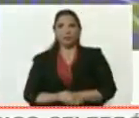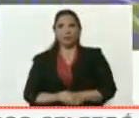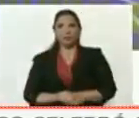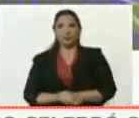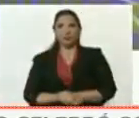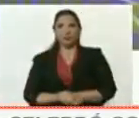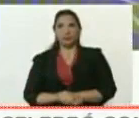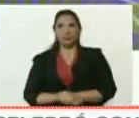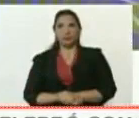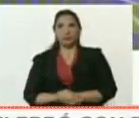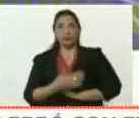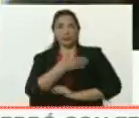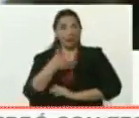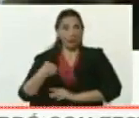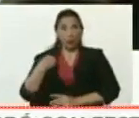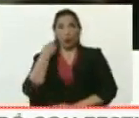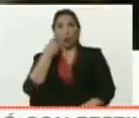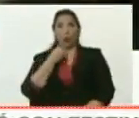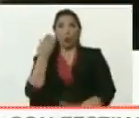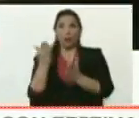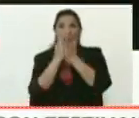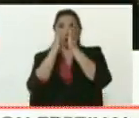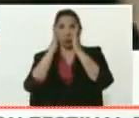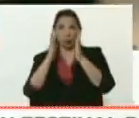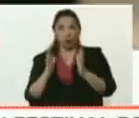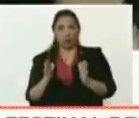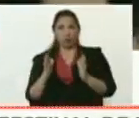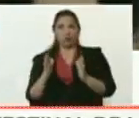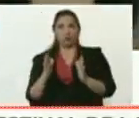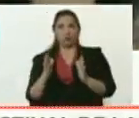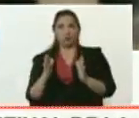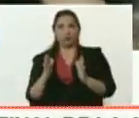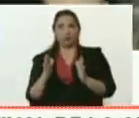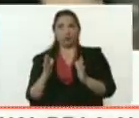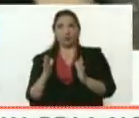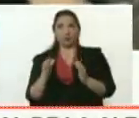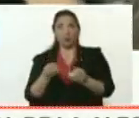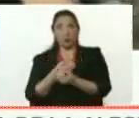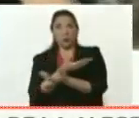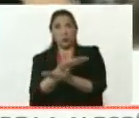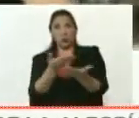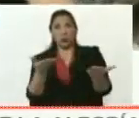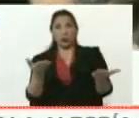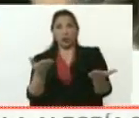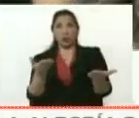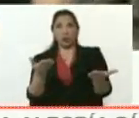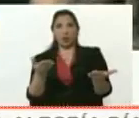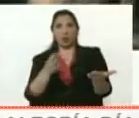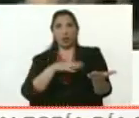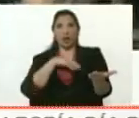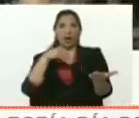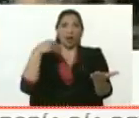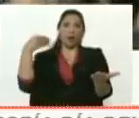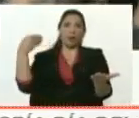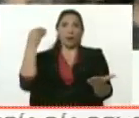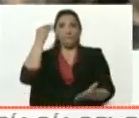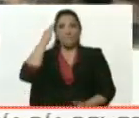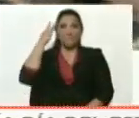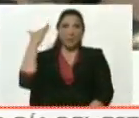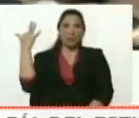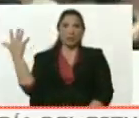queridos jóvenes estudiantes, ustedes son alma e inspiración.